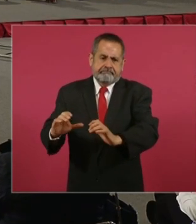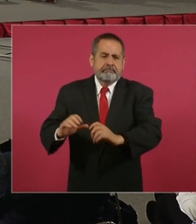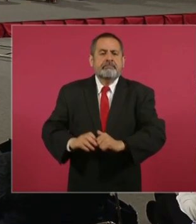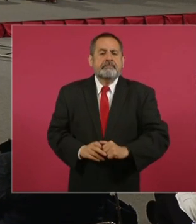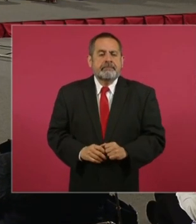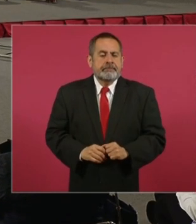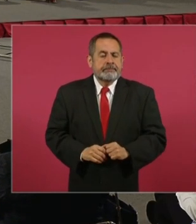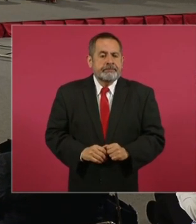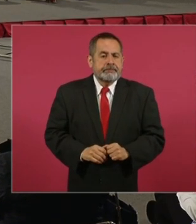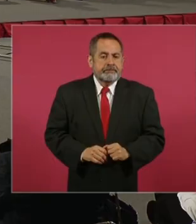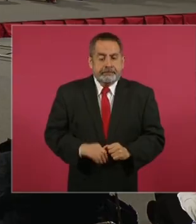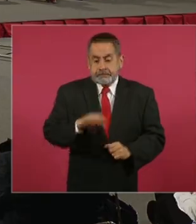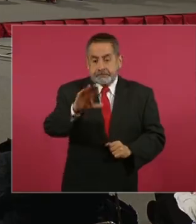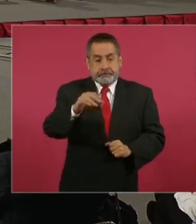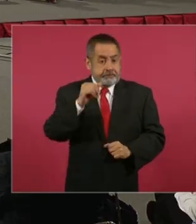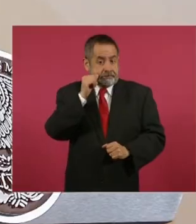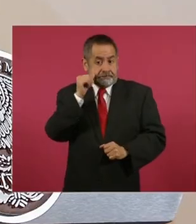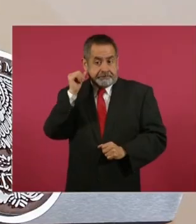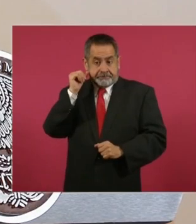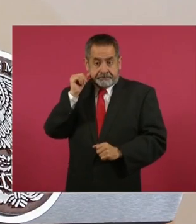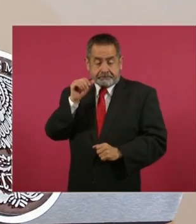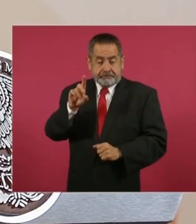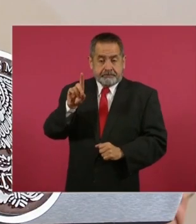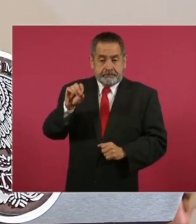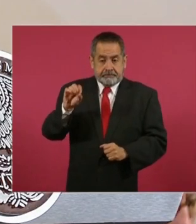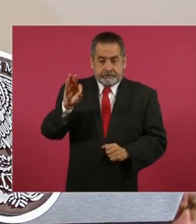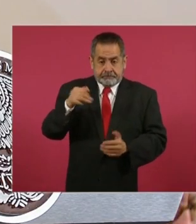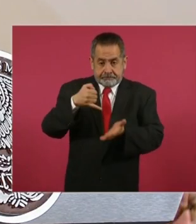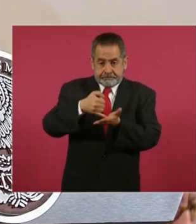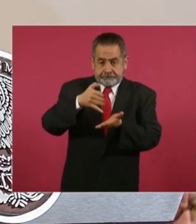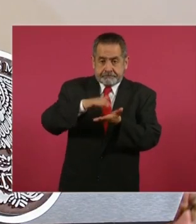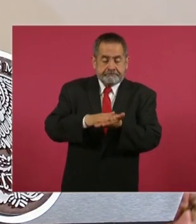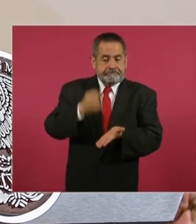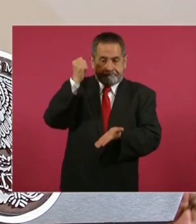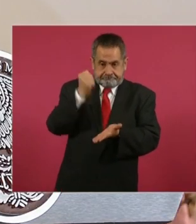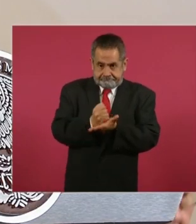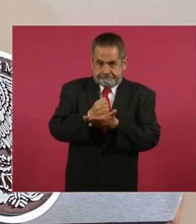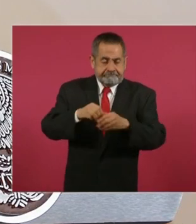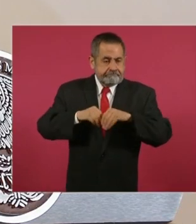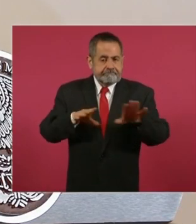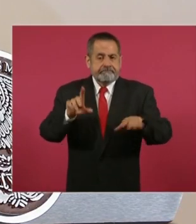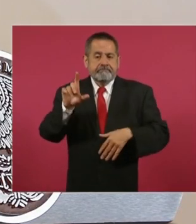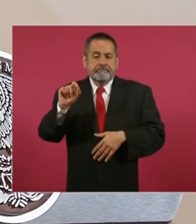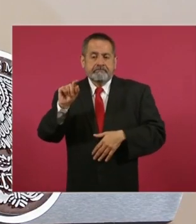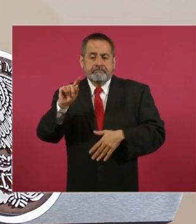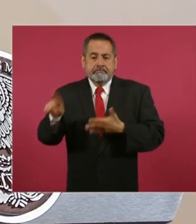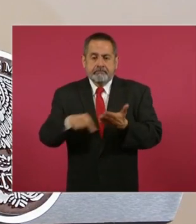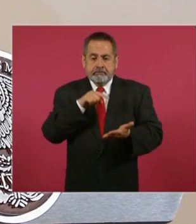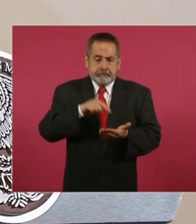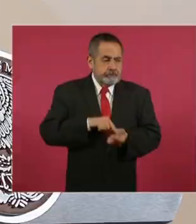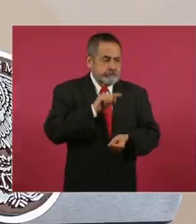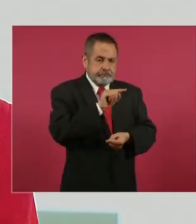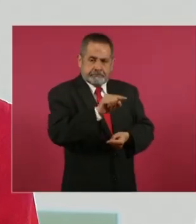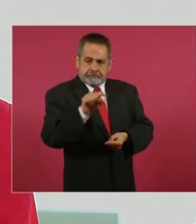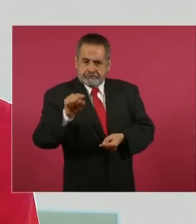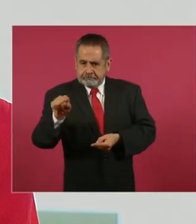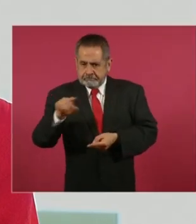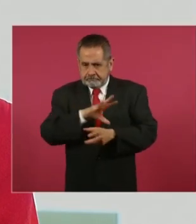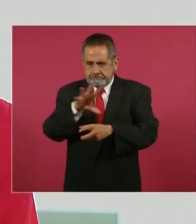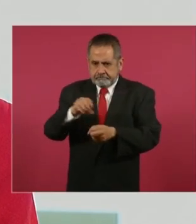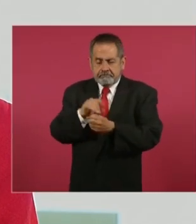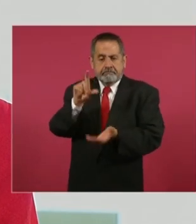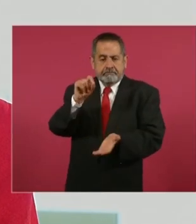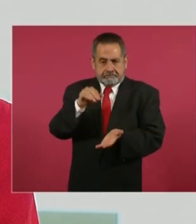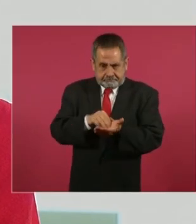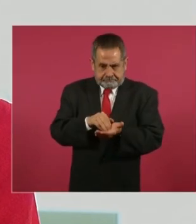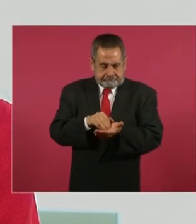Compartirles que justo ayer sale en el DOF estas 20 áreas naturales protegidas y con estas nosotros llegamos